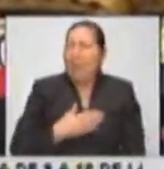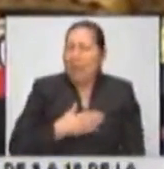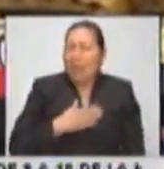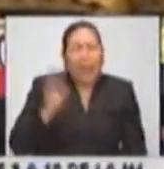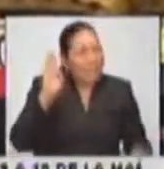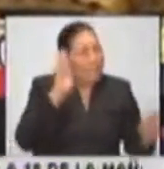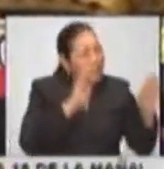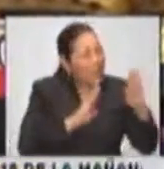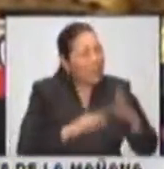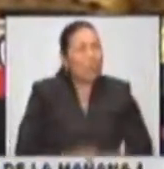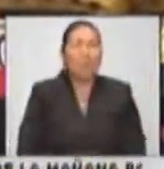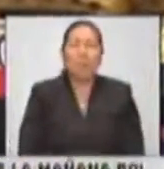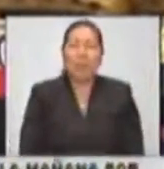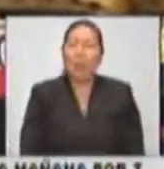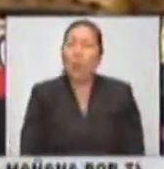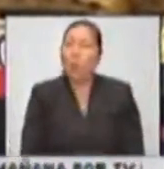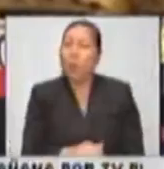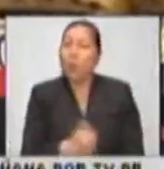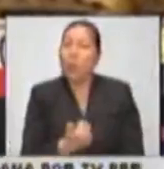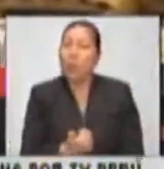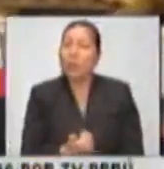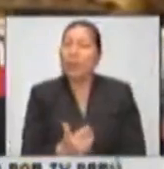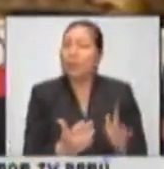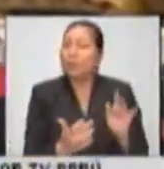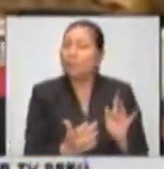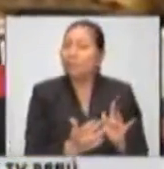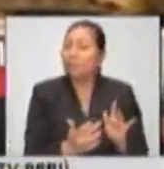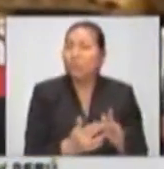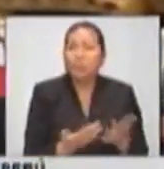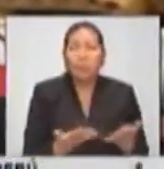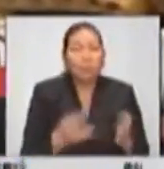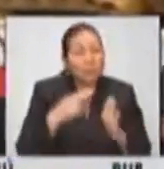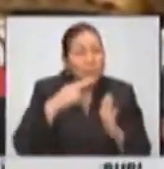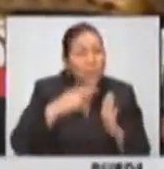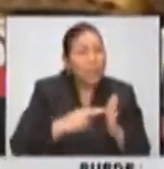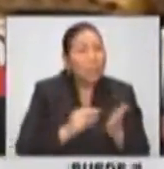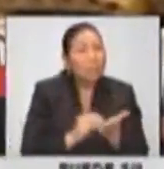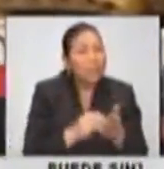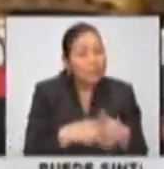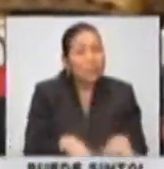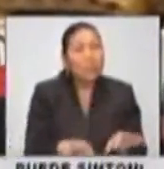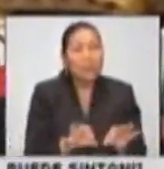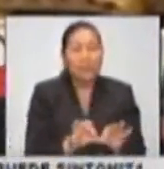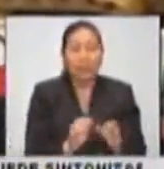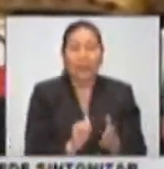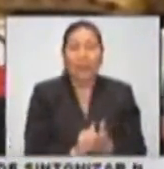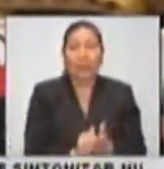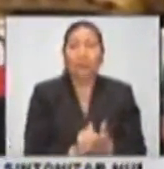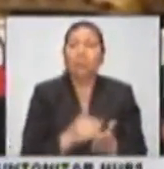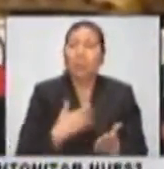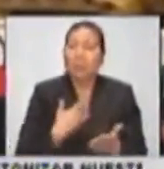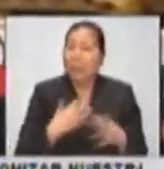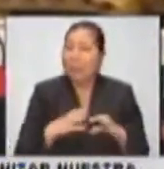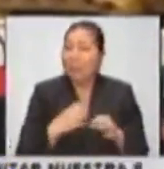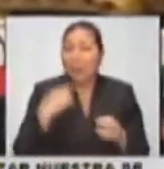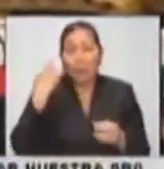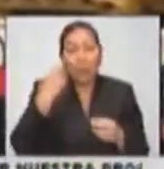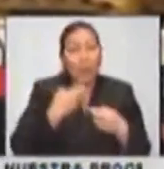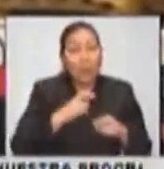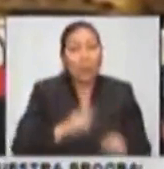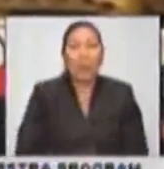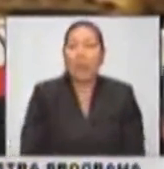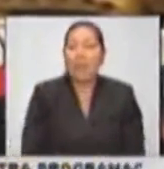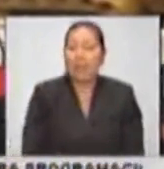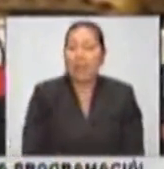ese plan o otras entidades no hayan revisado lo más importante, lo que ya podemos adoptar como política